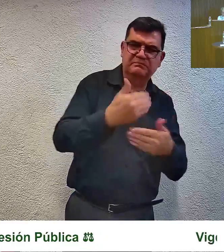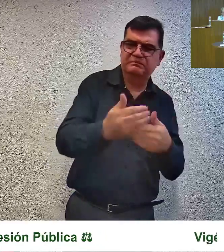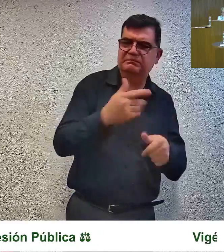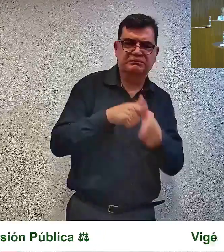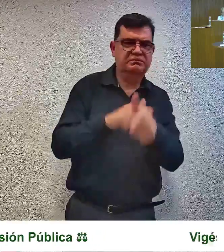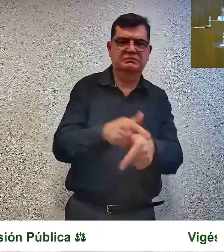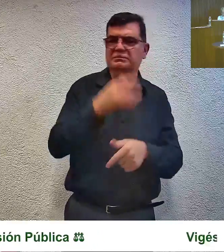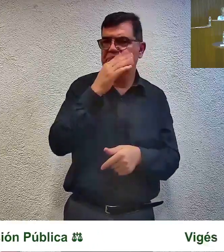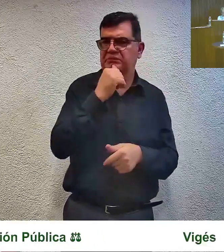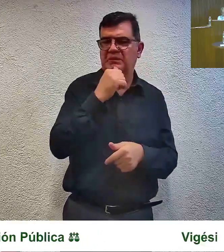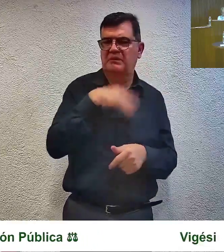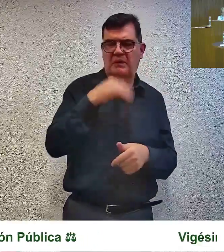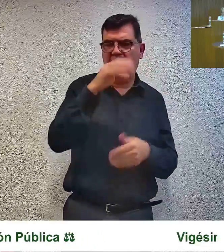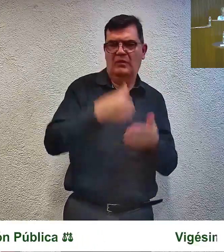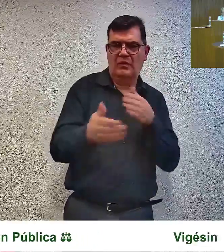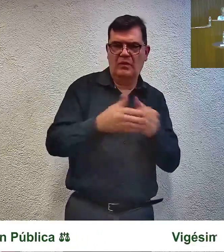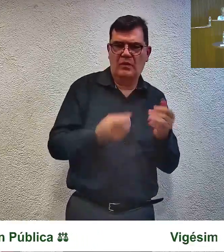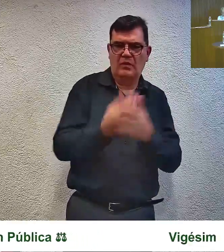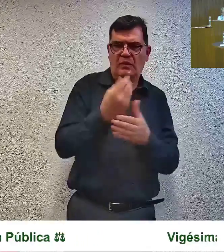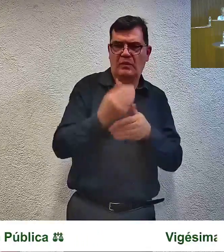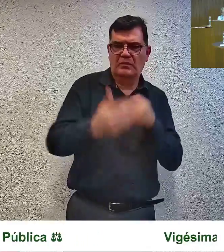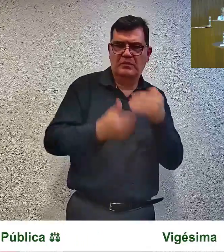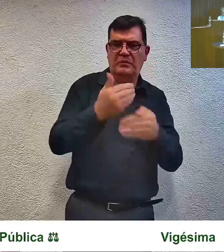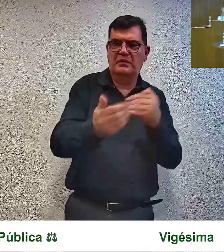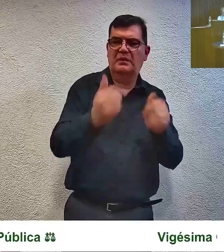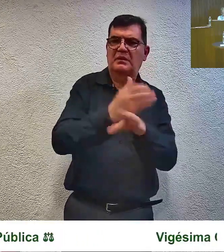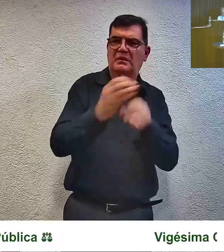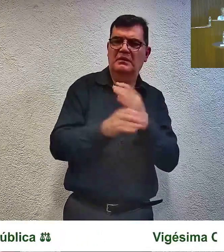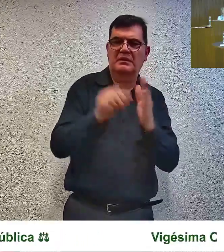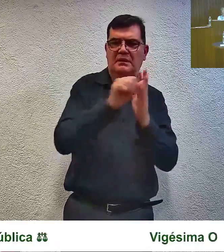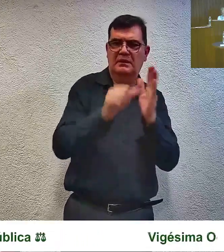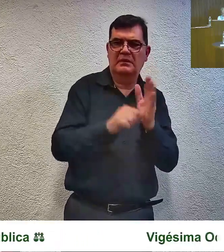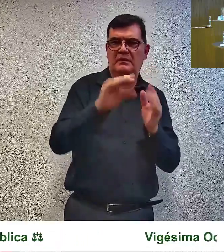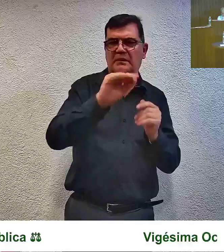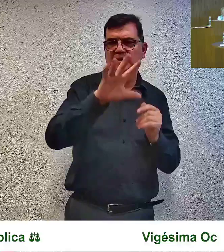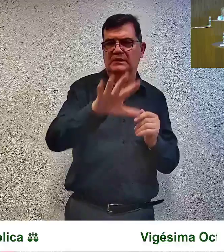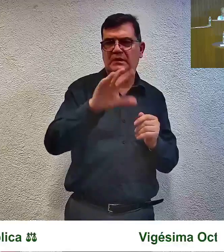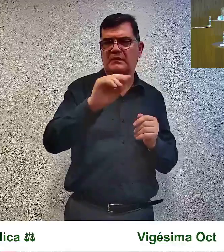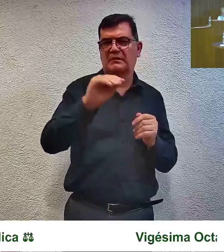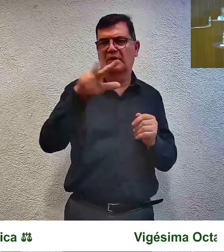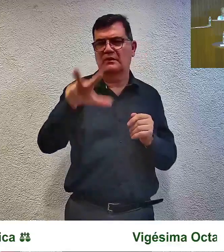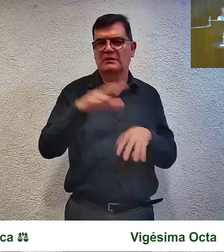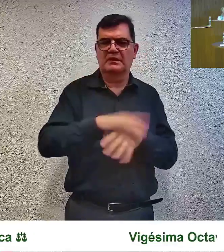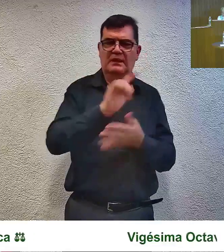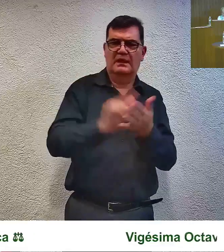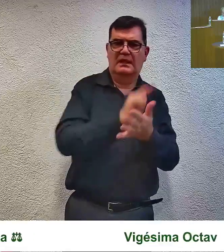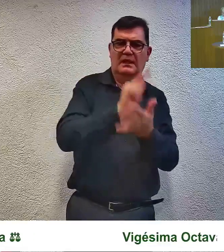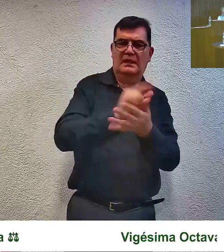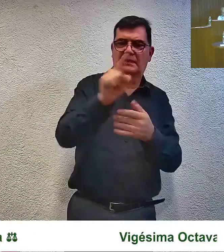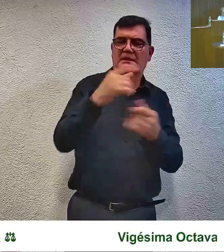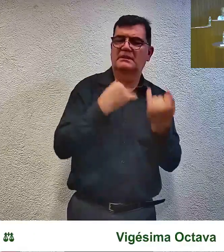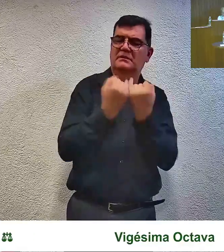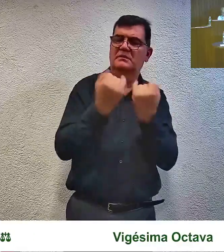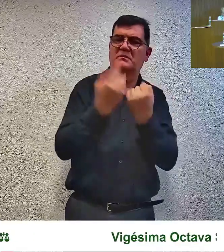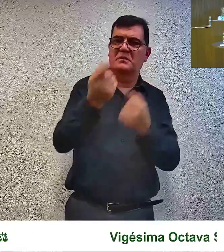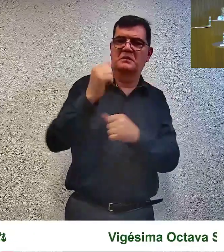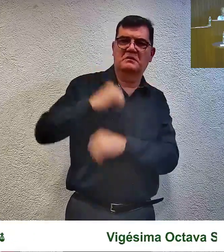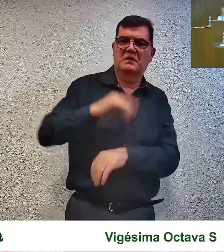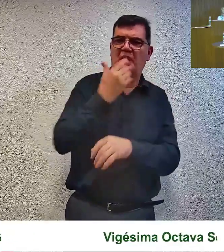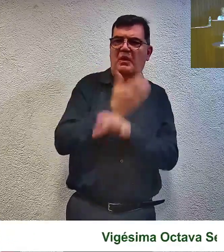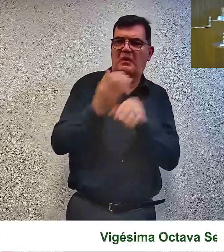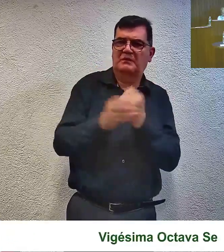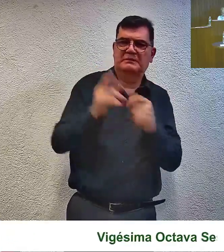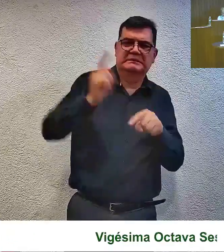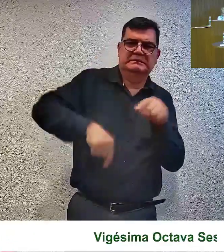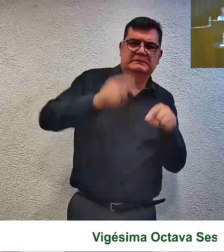ciudadano. No se actualizan los supuestos de procedencia de los artículos 97 y 98 de la Ley de Medios, pues el actor no reclama violación a